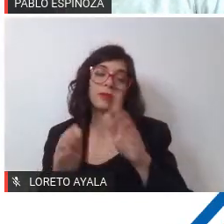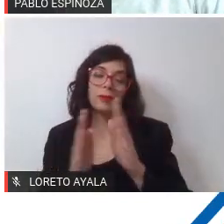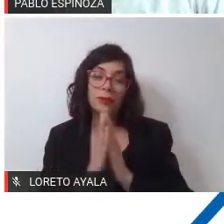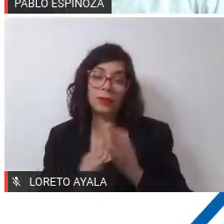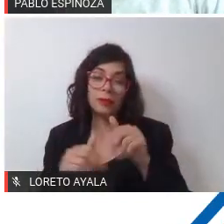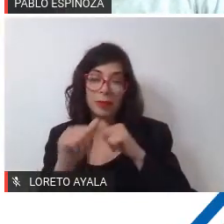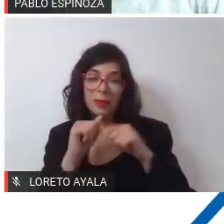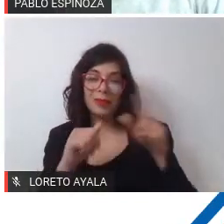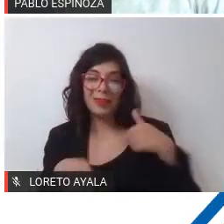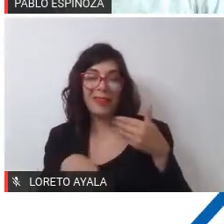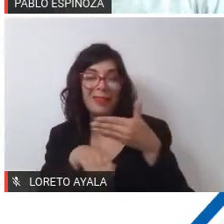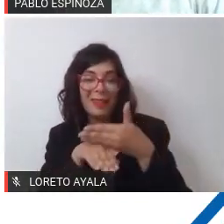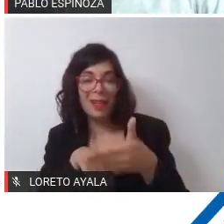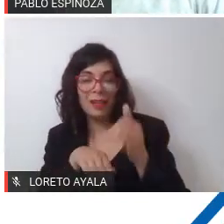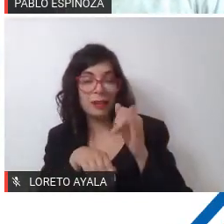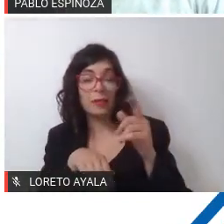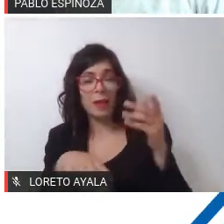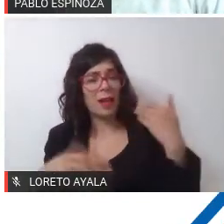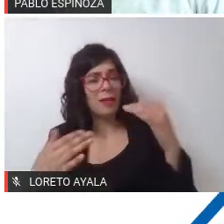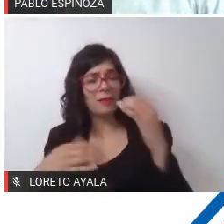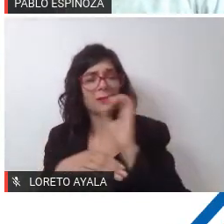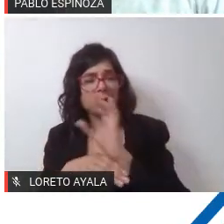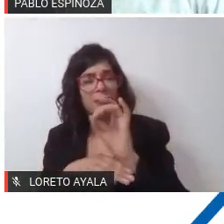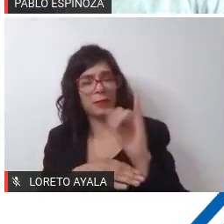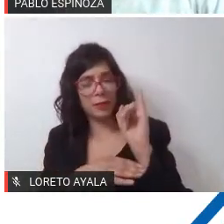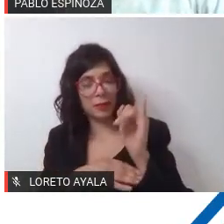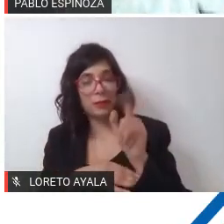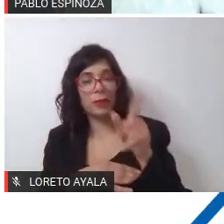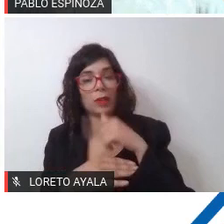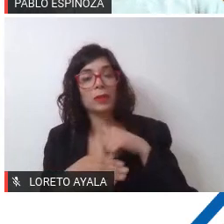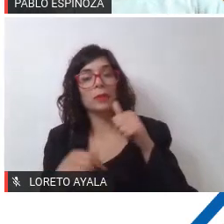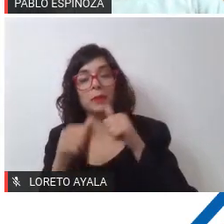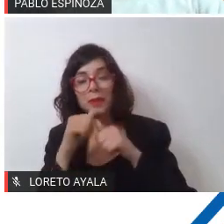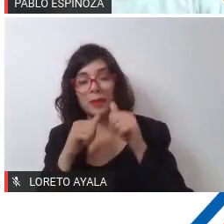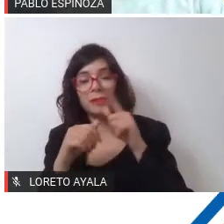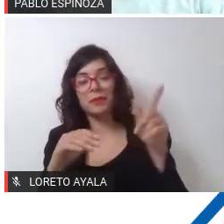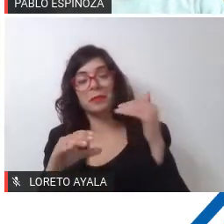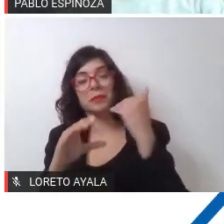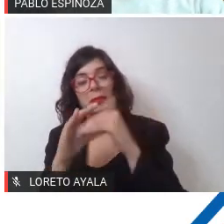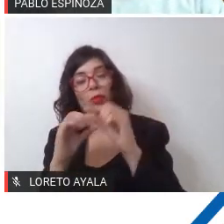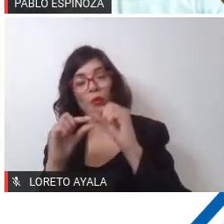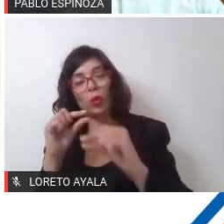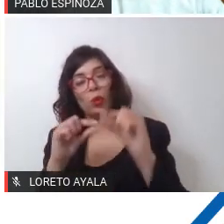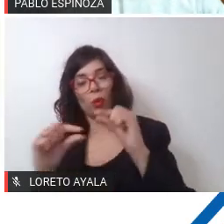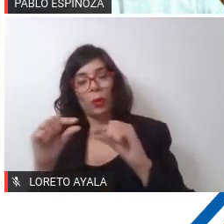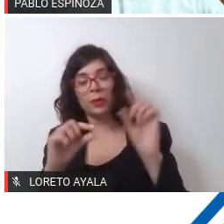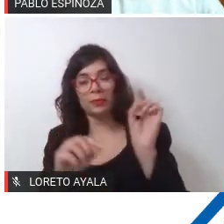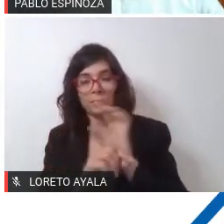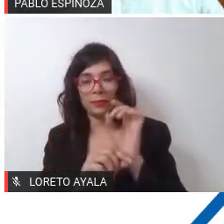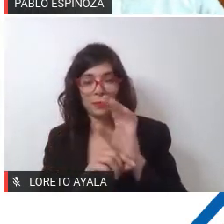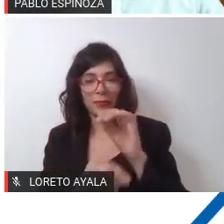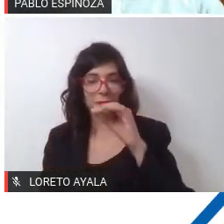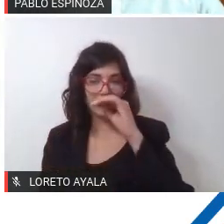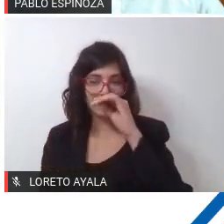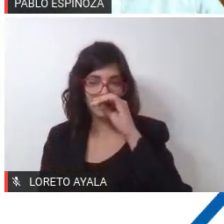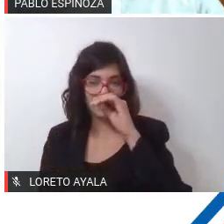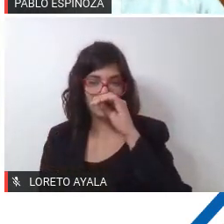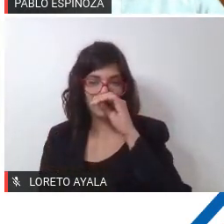la entrega. Van a llegar todos y los correos están ahí para poder señalar en el proceso que